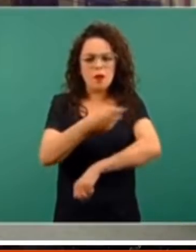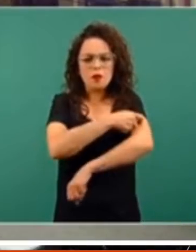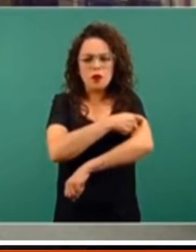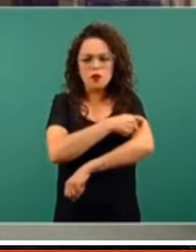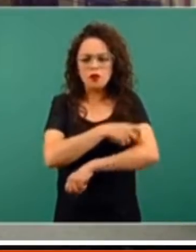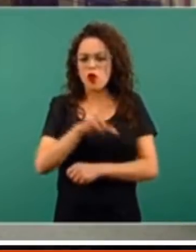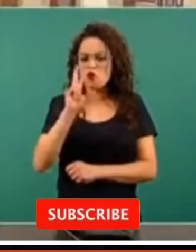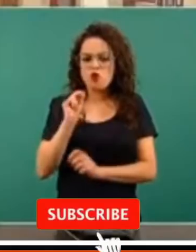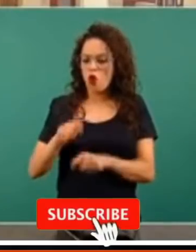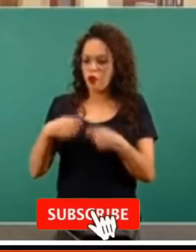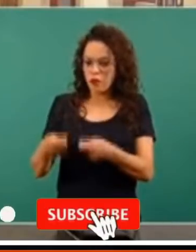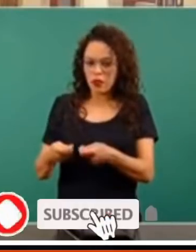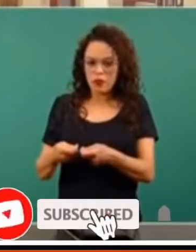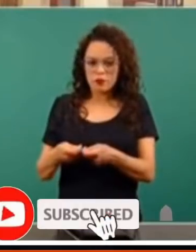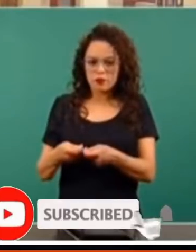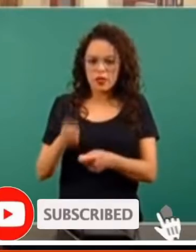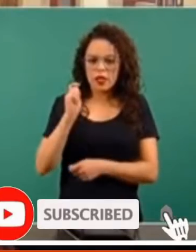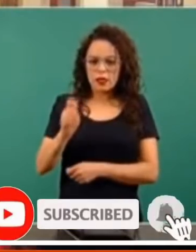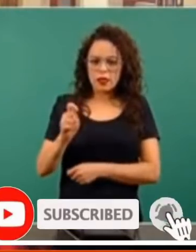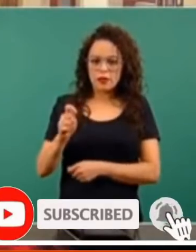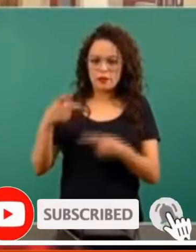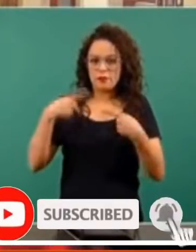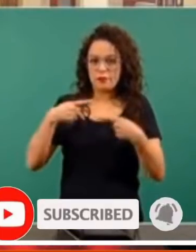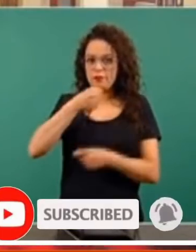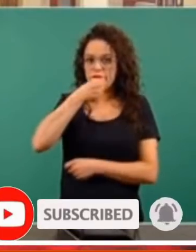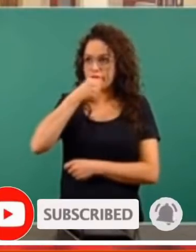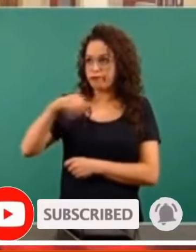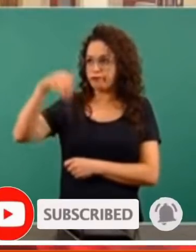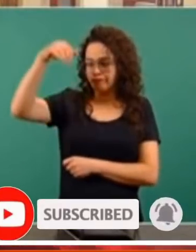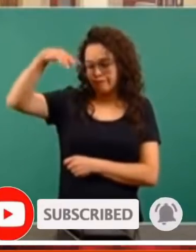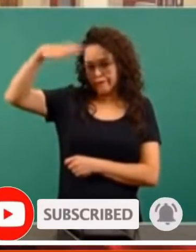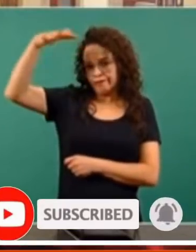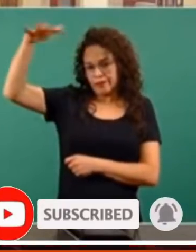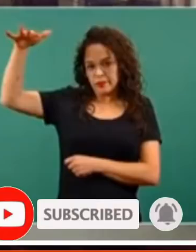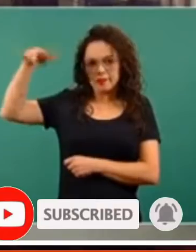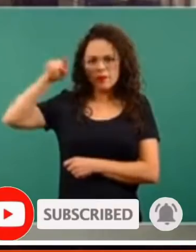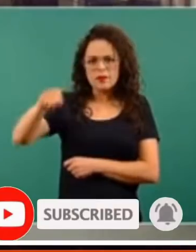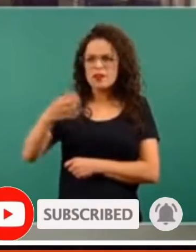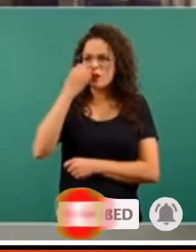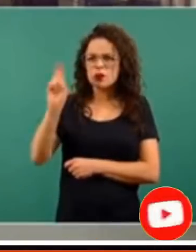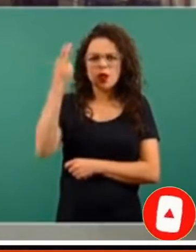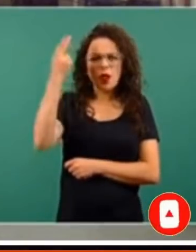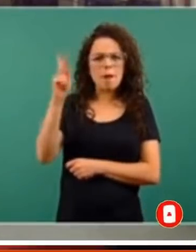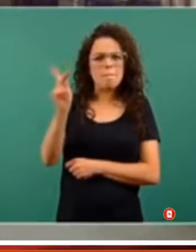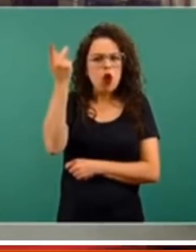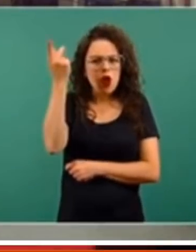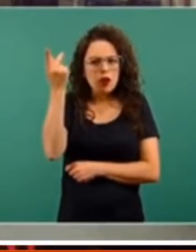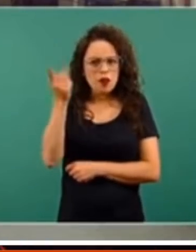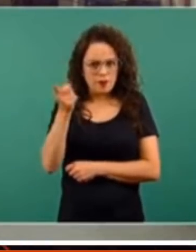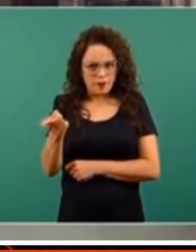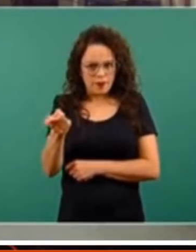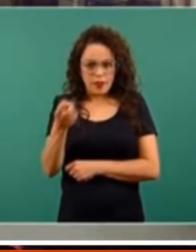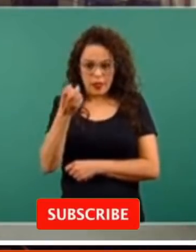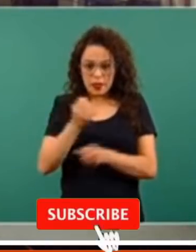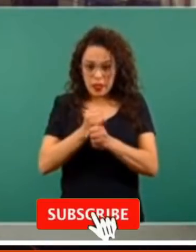bien al adulto mayor en el Instituto Politécnico Nacional, preguntarle, ¿esta investigación está siendo